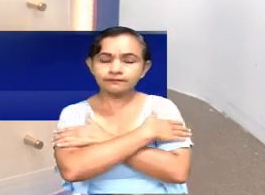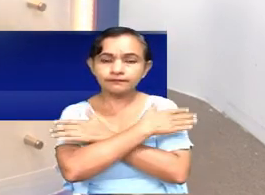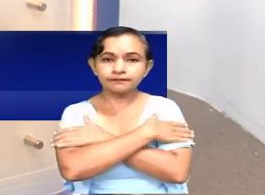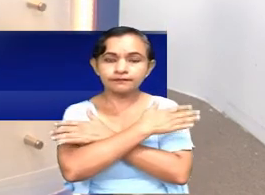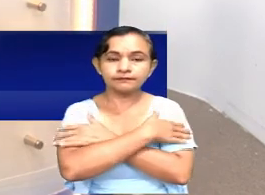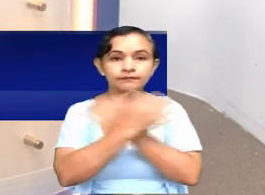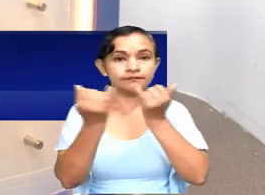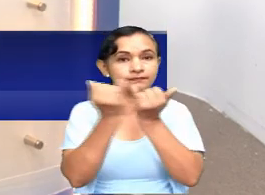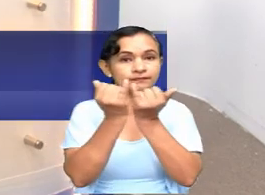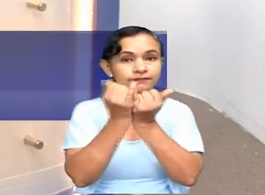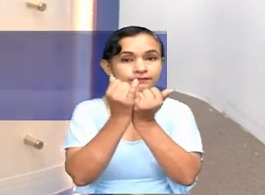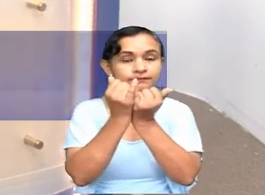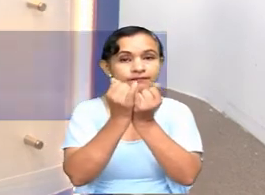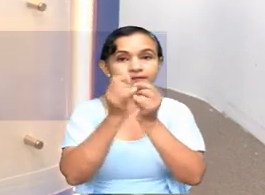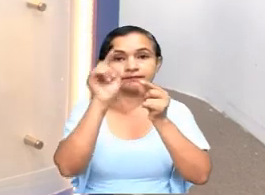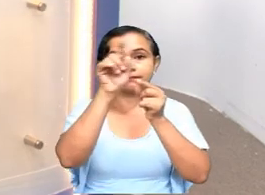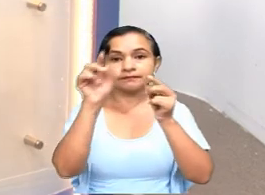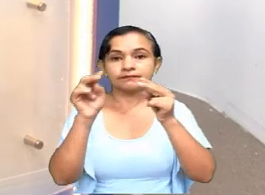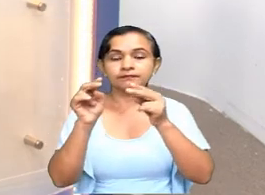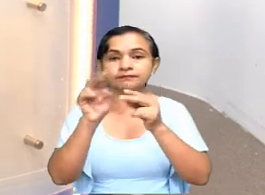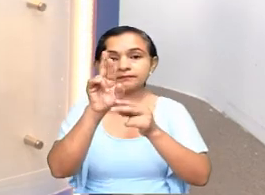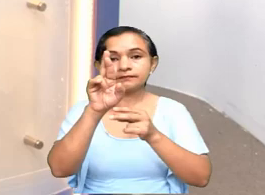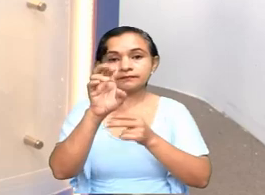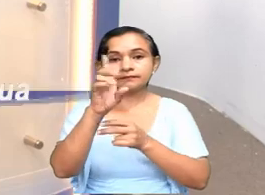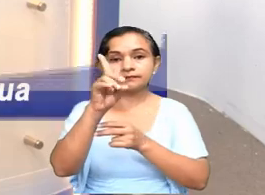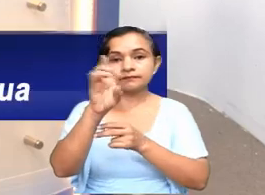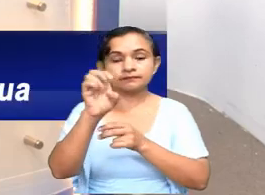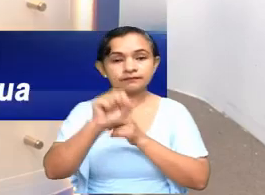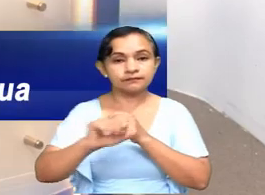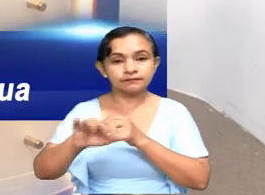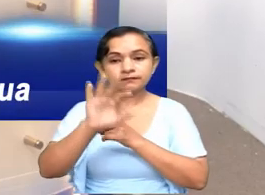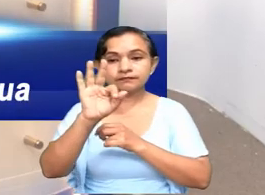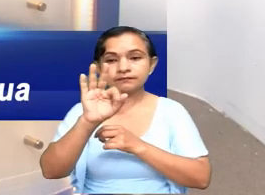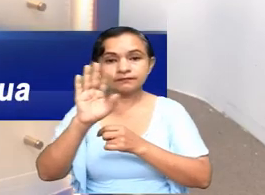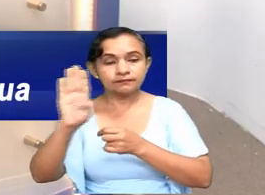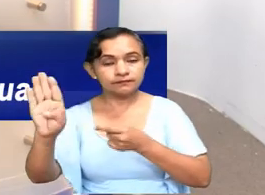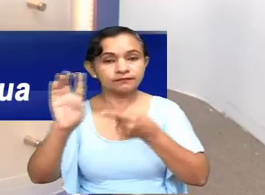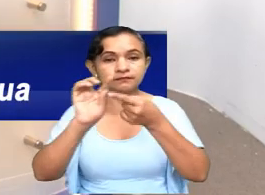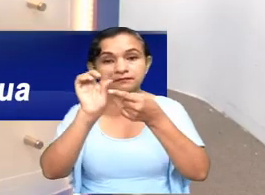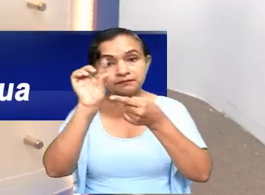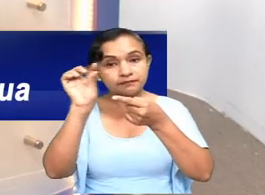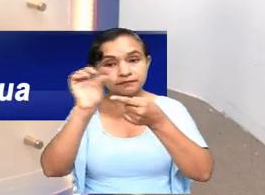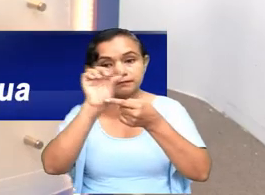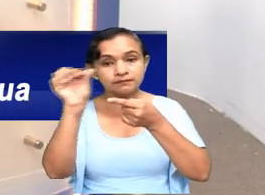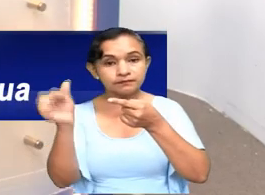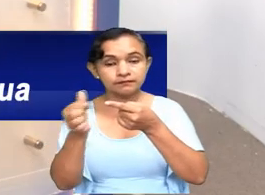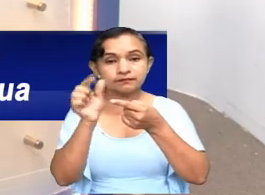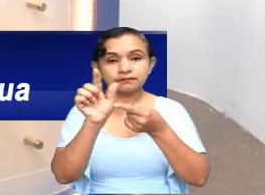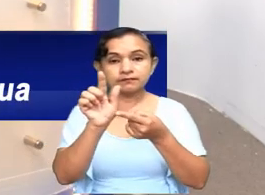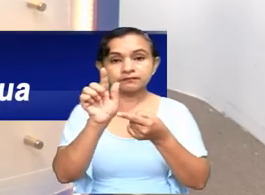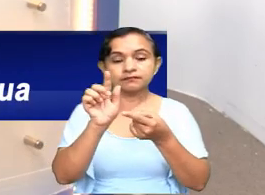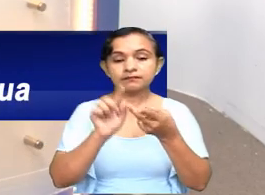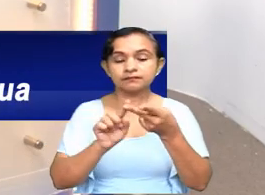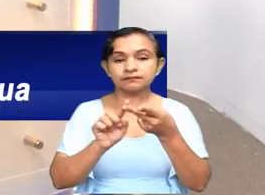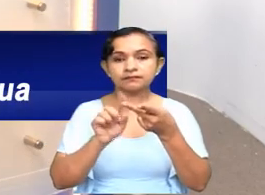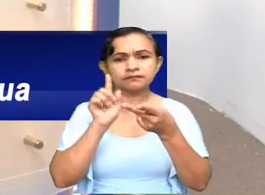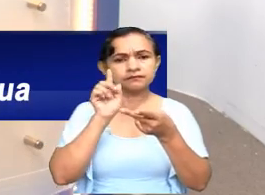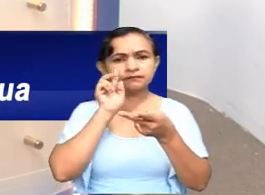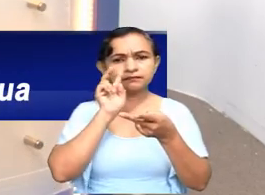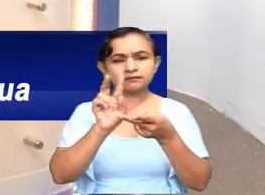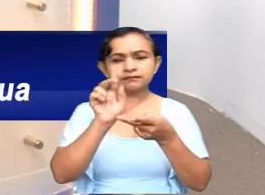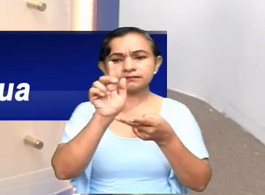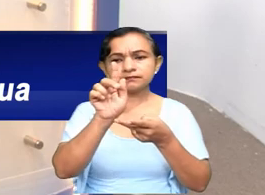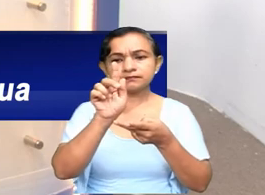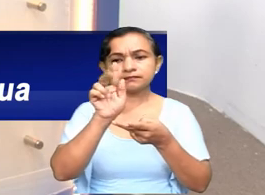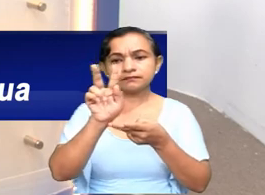nuestra transmisión simultánea en nuestras redes sociales de Facebook y Twitter, donde usted nos puede encontrar con el nombre de Canal Parlamentario Nicaragua.